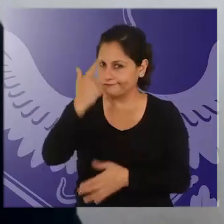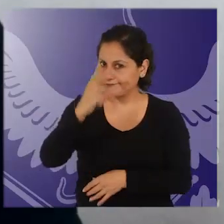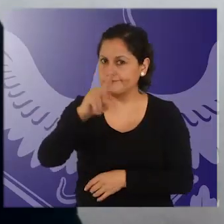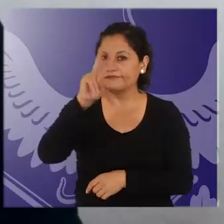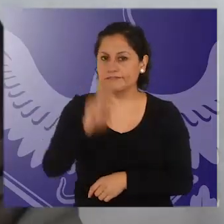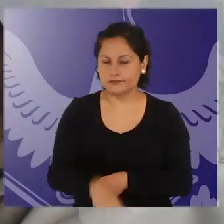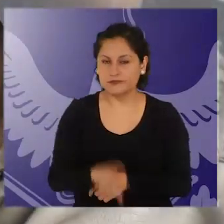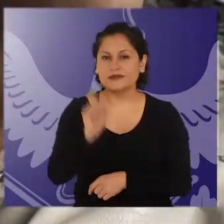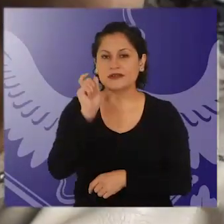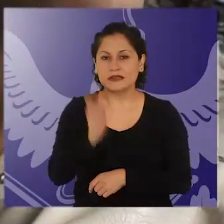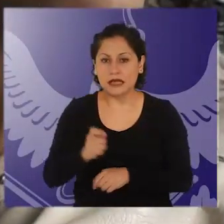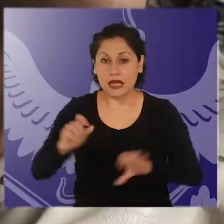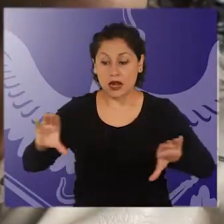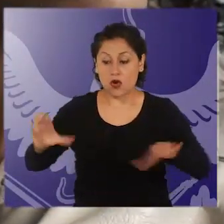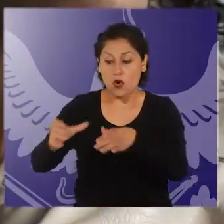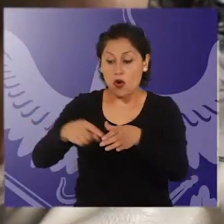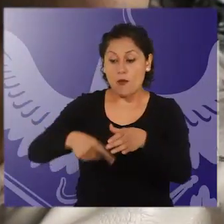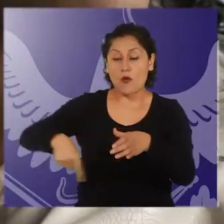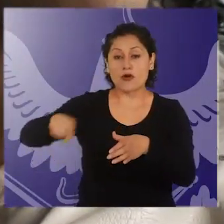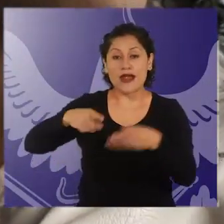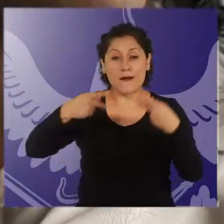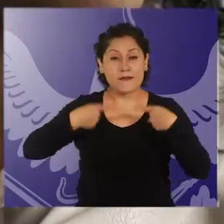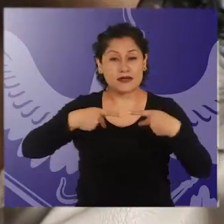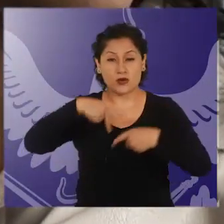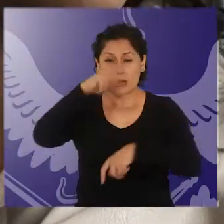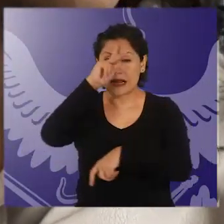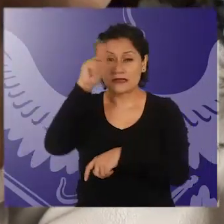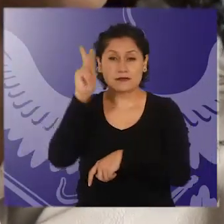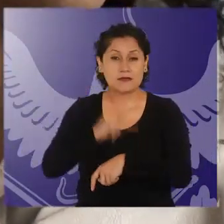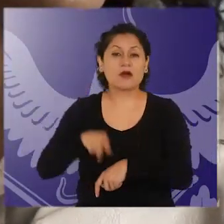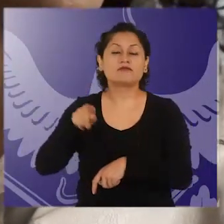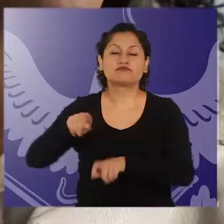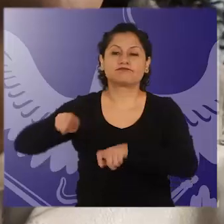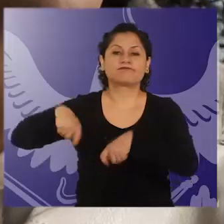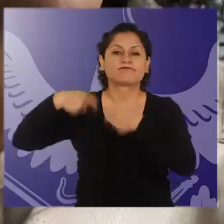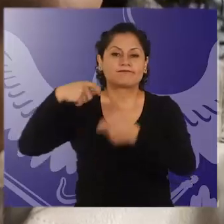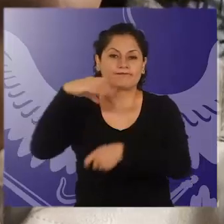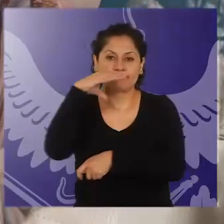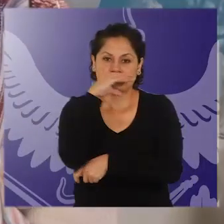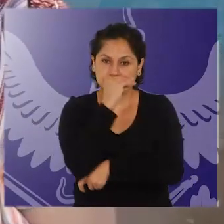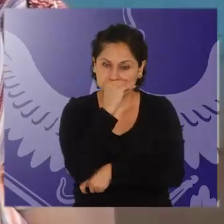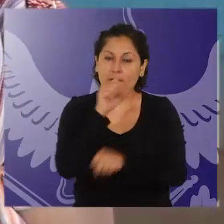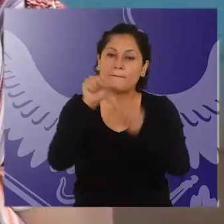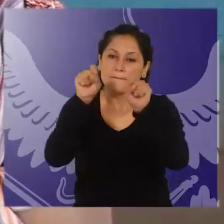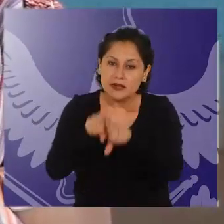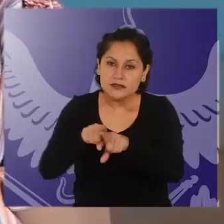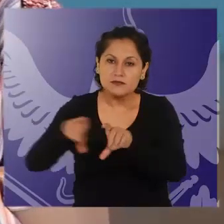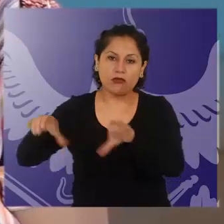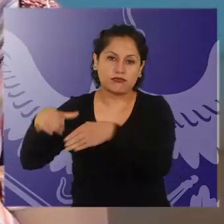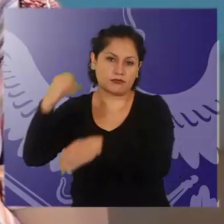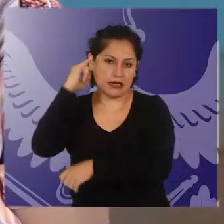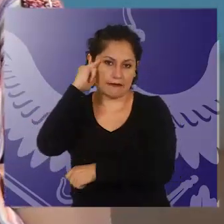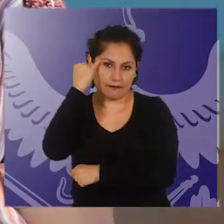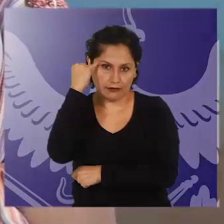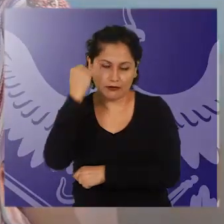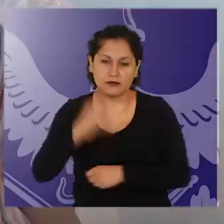sido tremendamente grave. La población más afectada es la afrodescendiente y la población